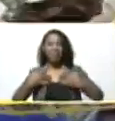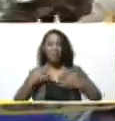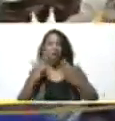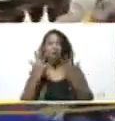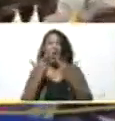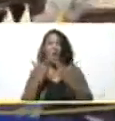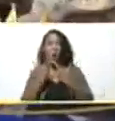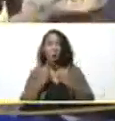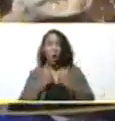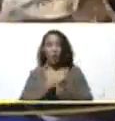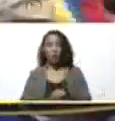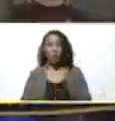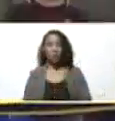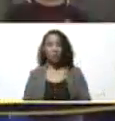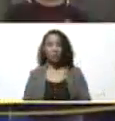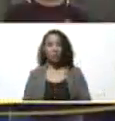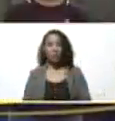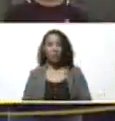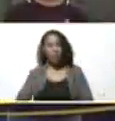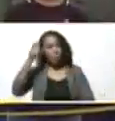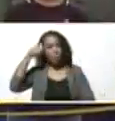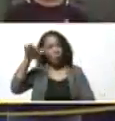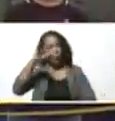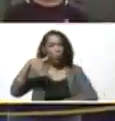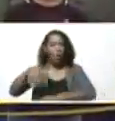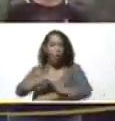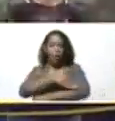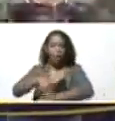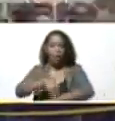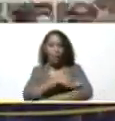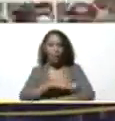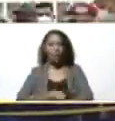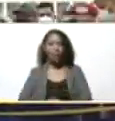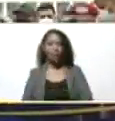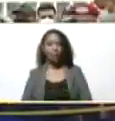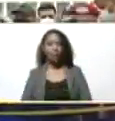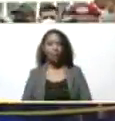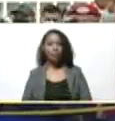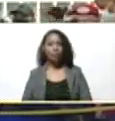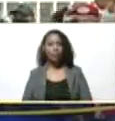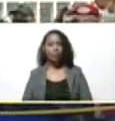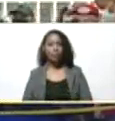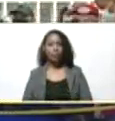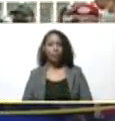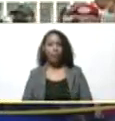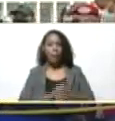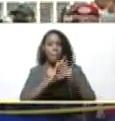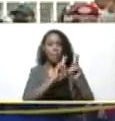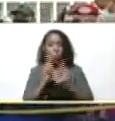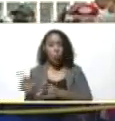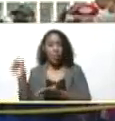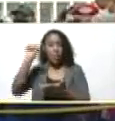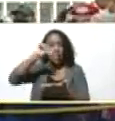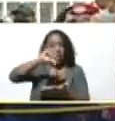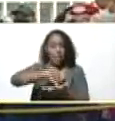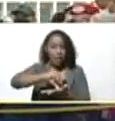colorido, de pueblo en las calles, con un planteamiento central que hizo